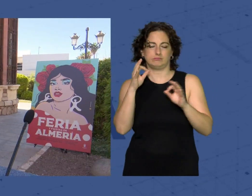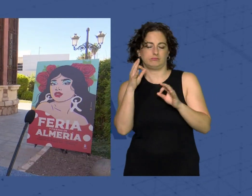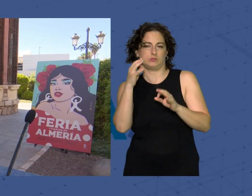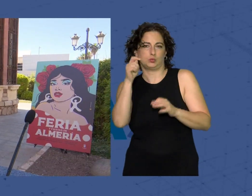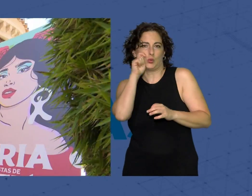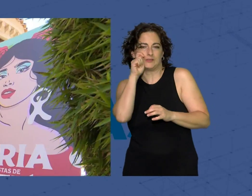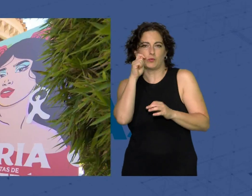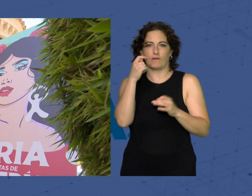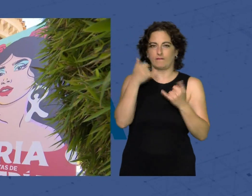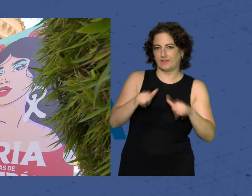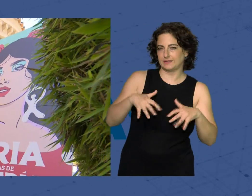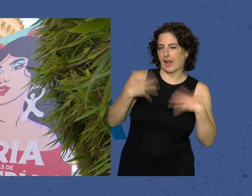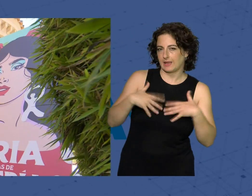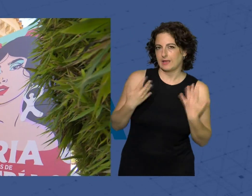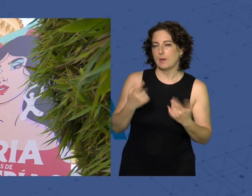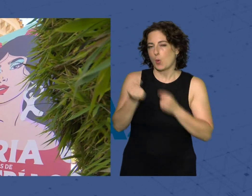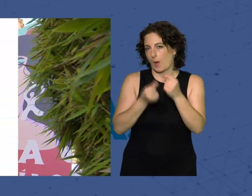conociendo detalles poco a poco